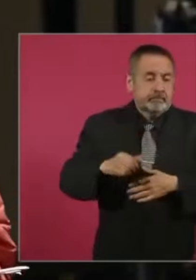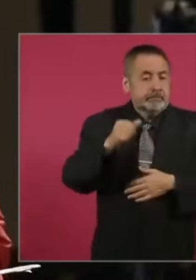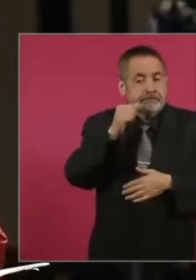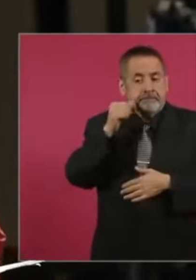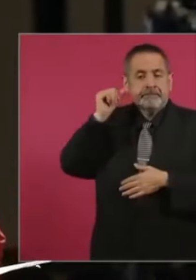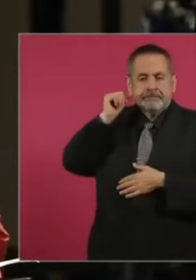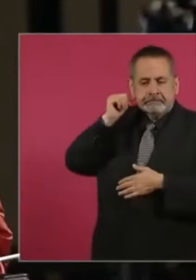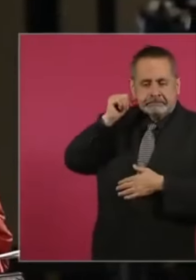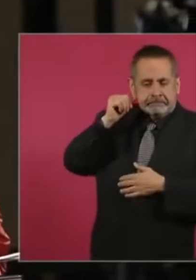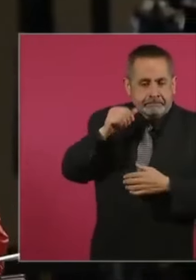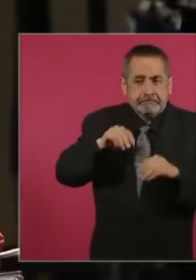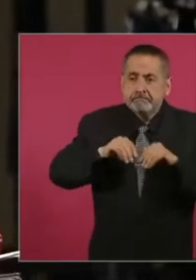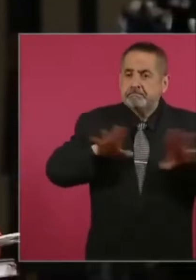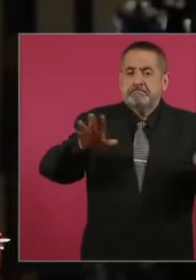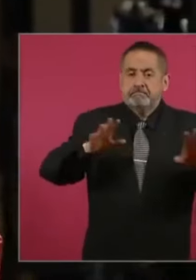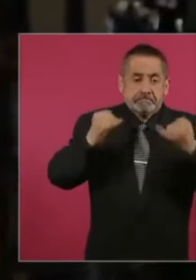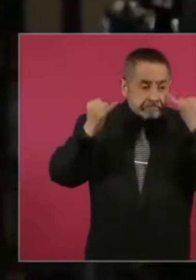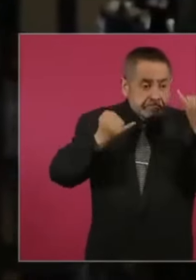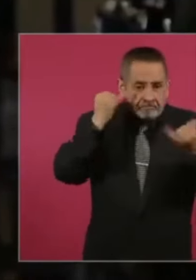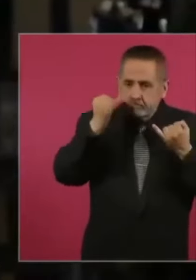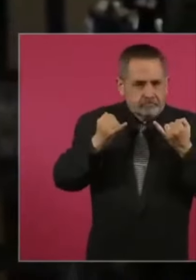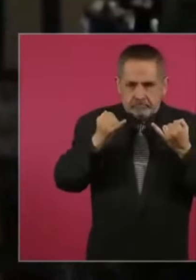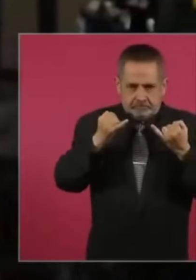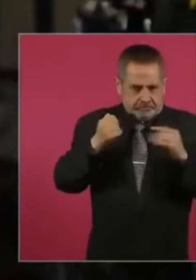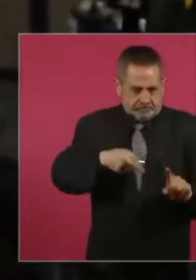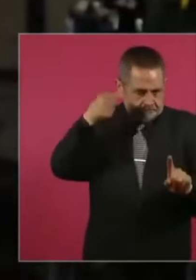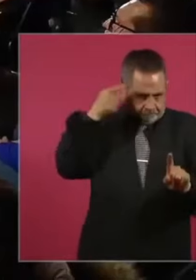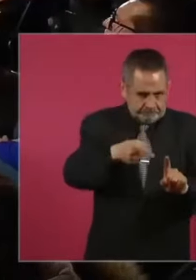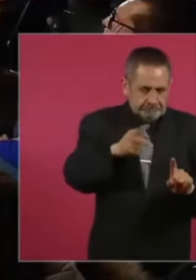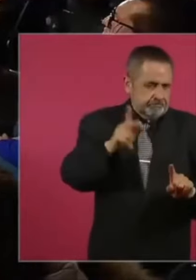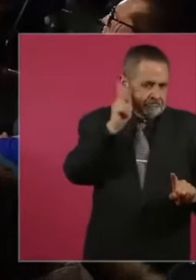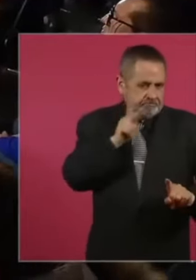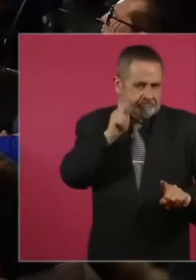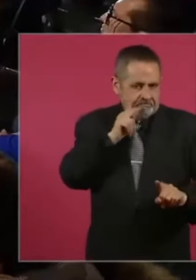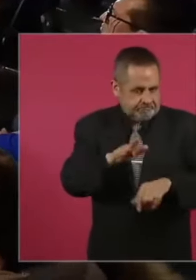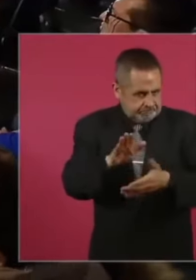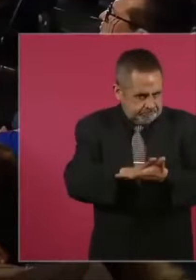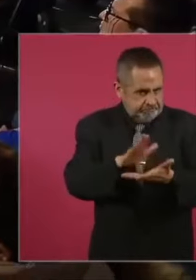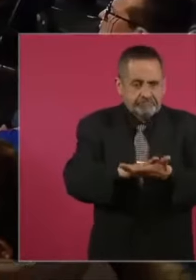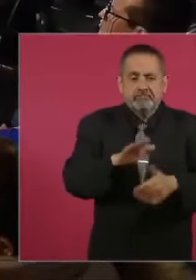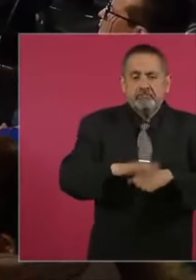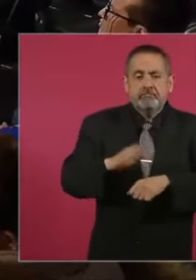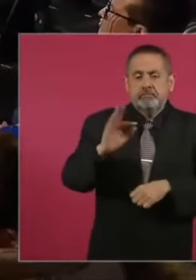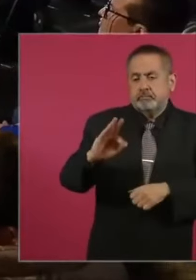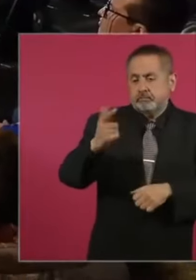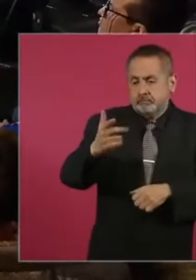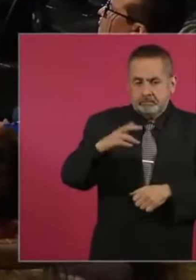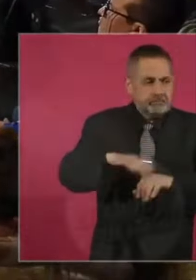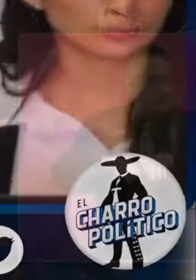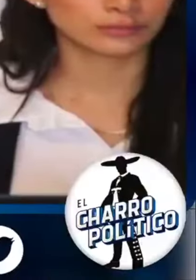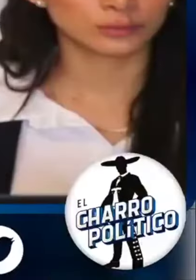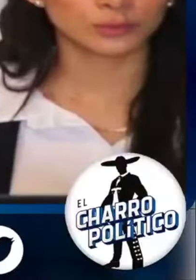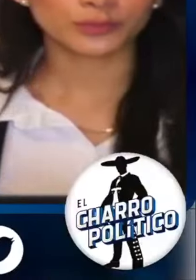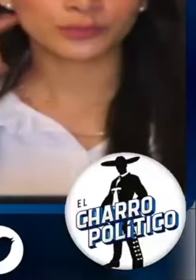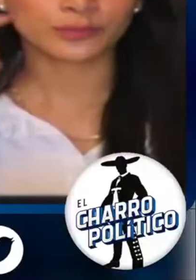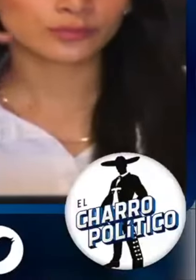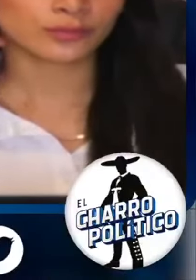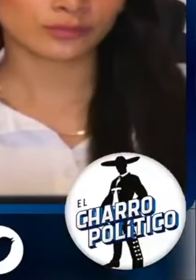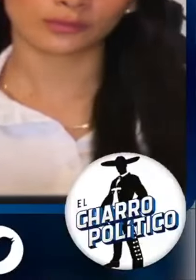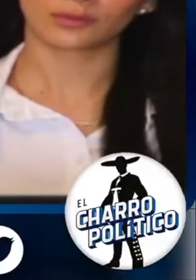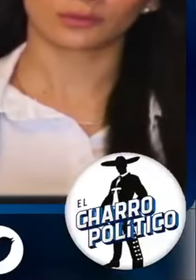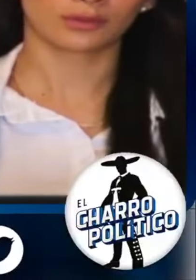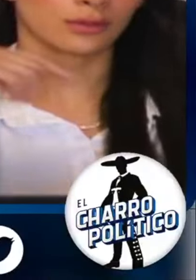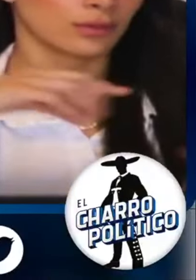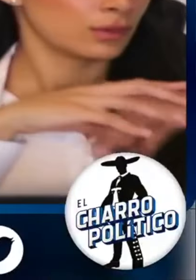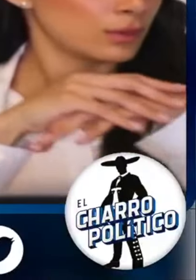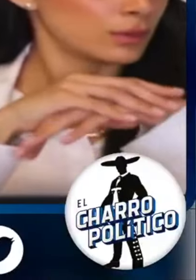un tema de conjeturas, ya es un tema muy concreto que la Fiscalía General de la República ya ha puesto en público. ¿Cuál es su opinión al